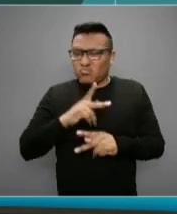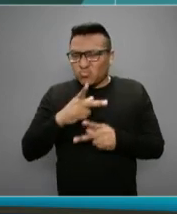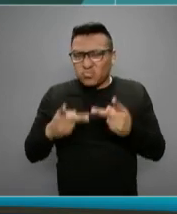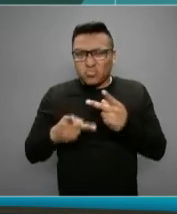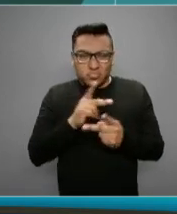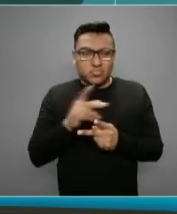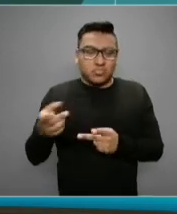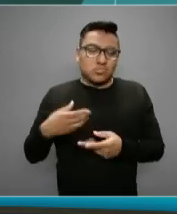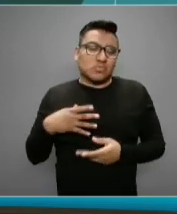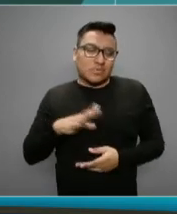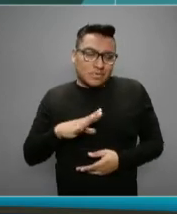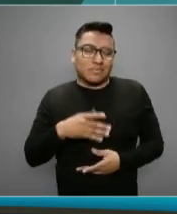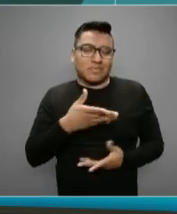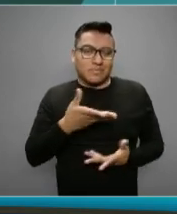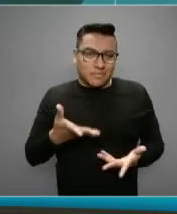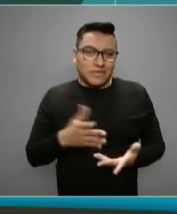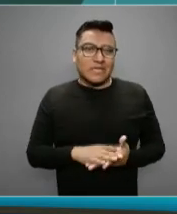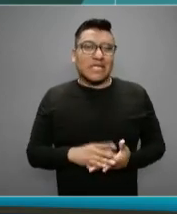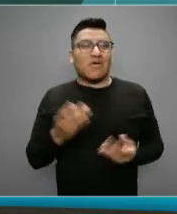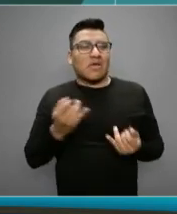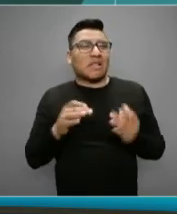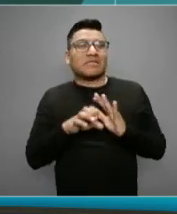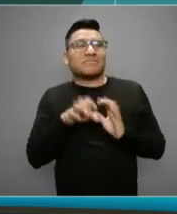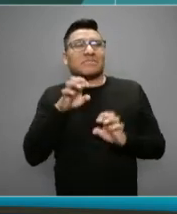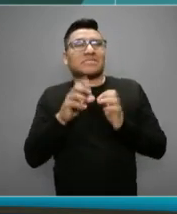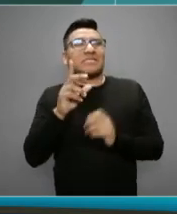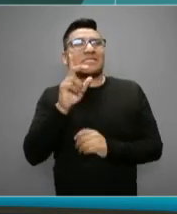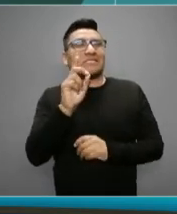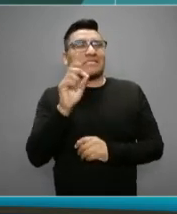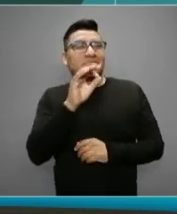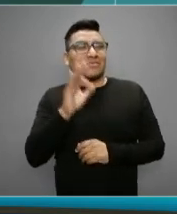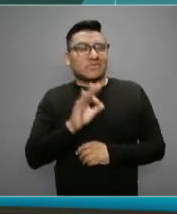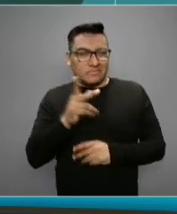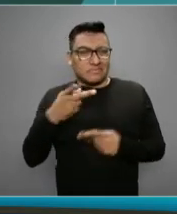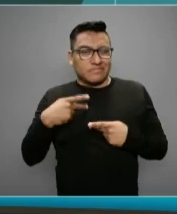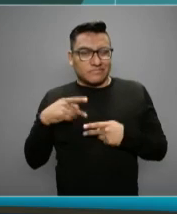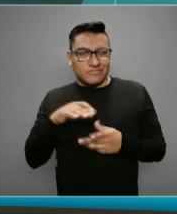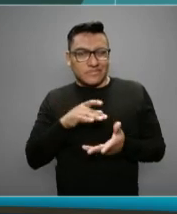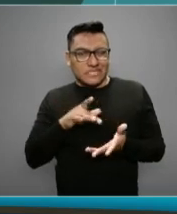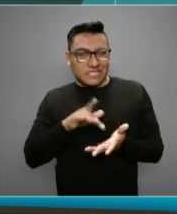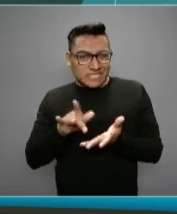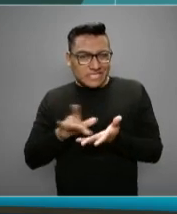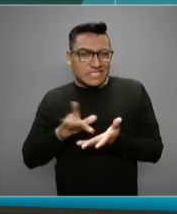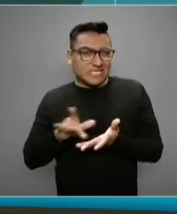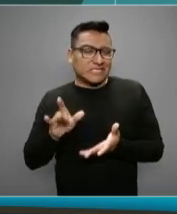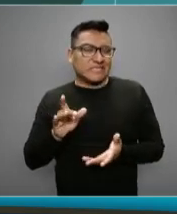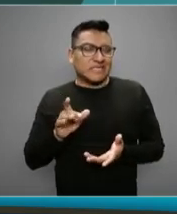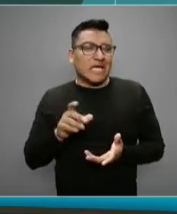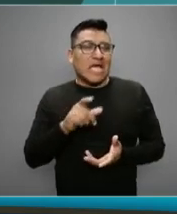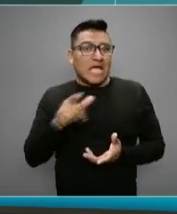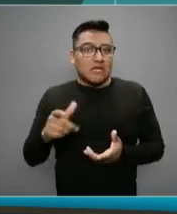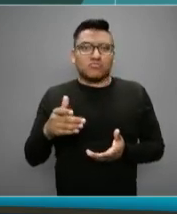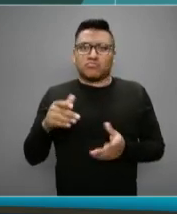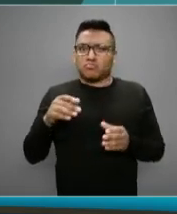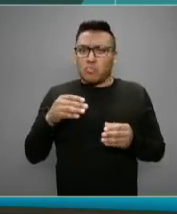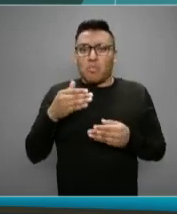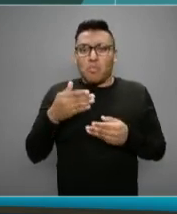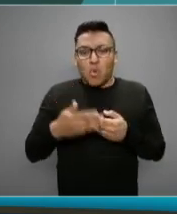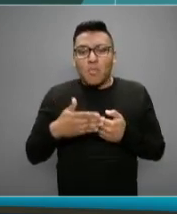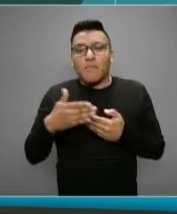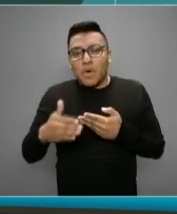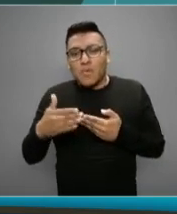pagan su crédito por su cuenta, que es más o menos el 30% de los acreditados, van a poder aplicar a prórrogas sin intereses